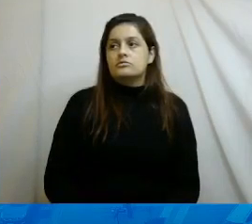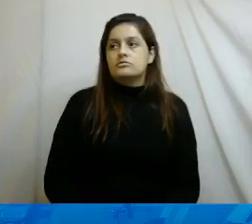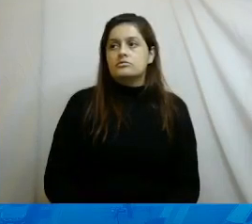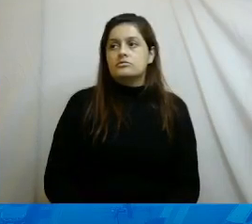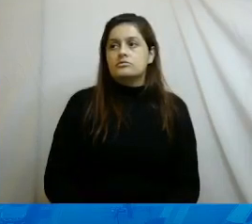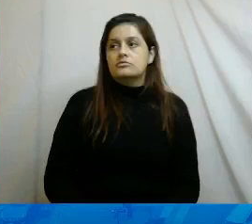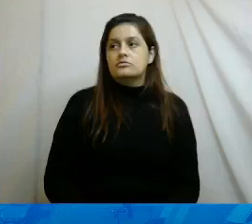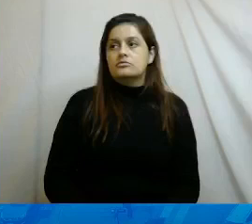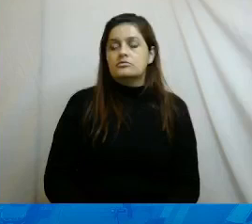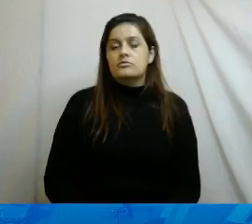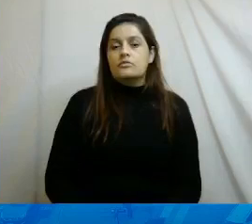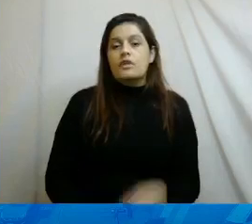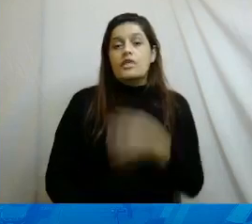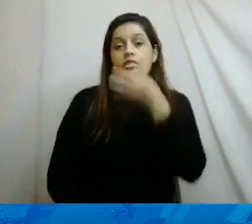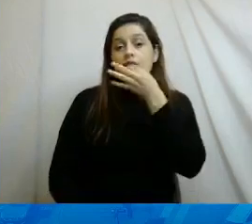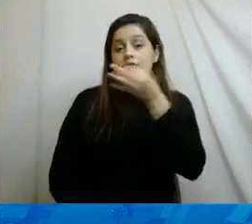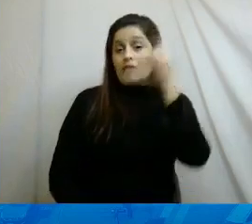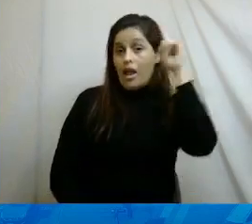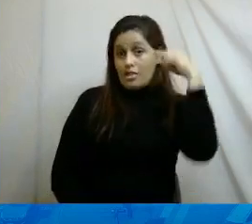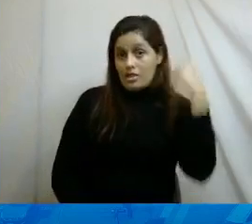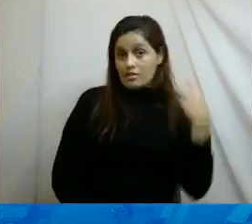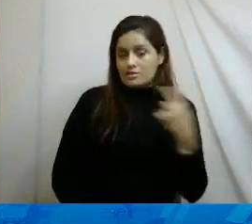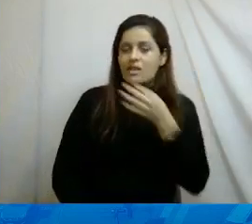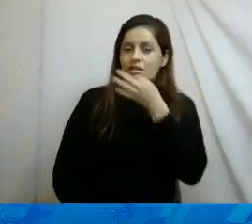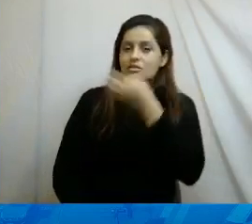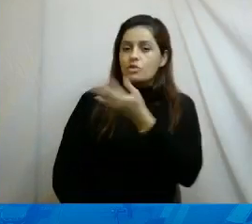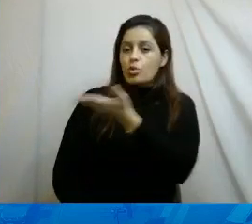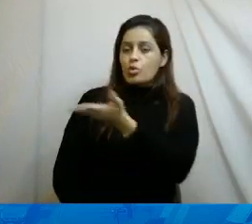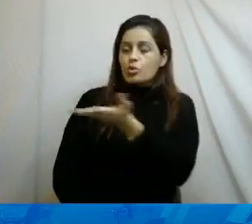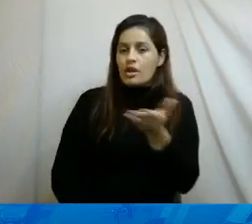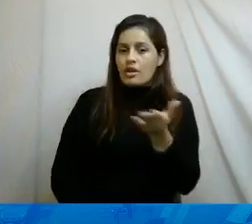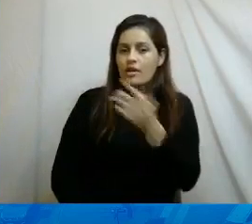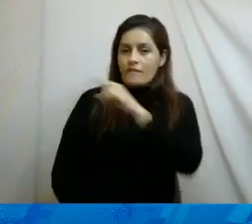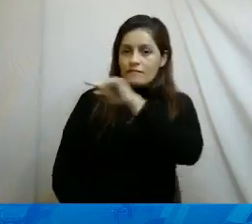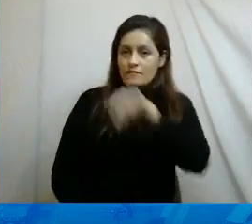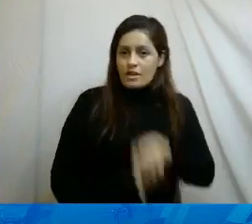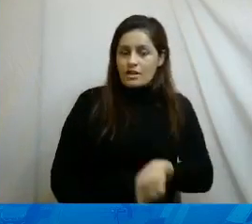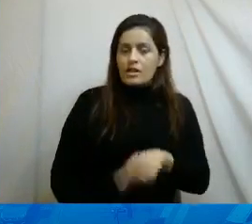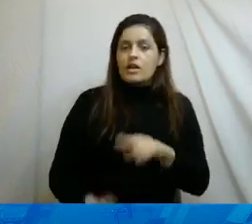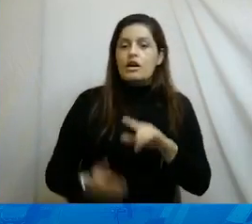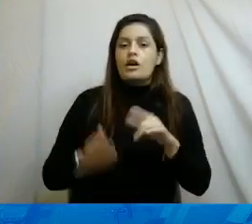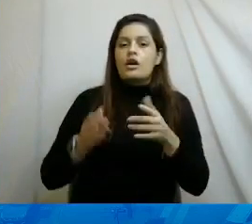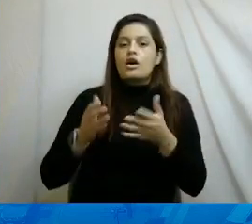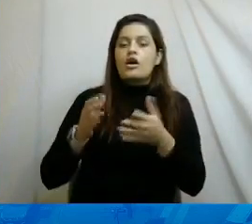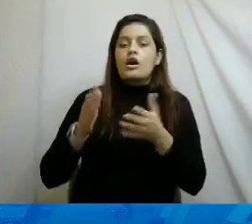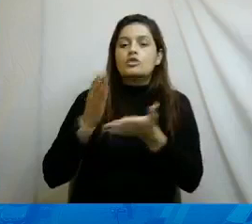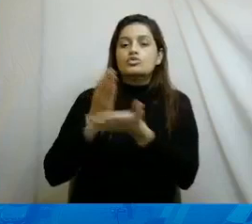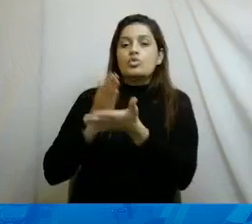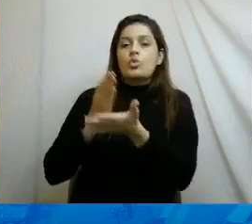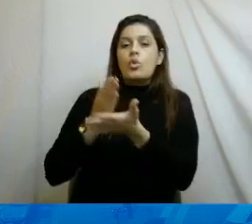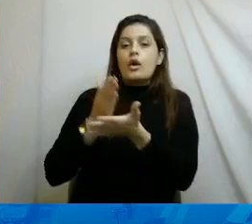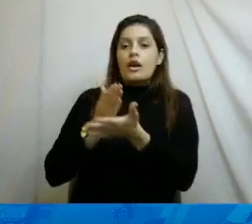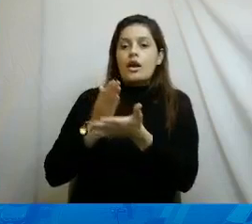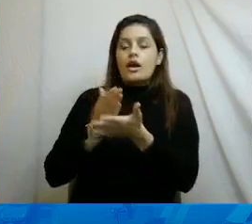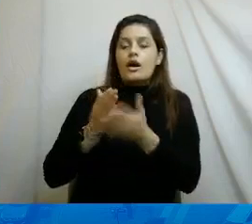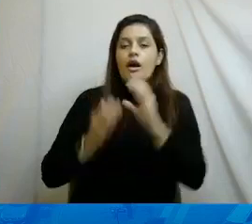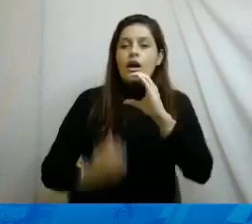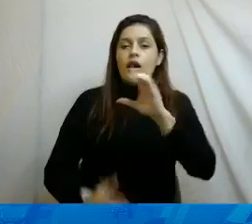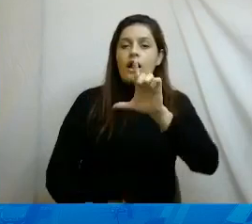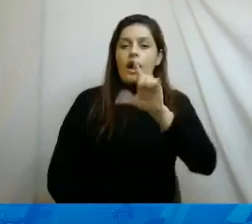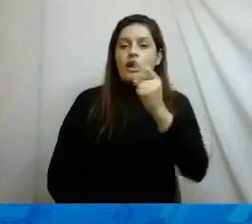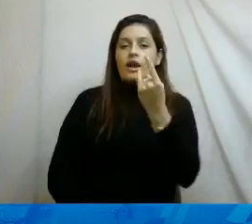Entendía también que esta intervención es a título de comunidad educativa, Escuela Claudio Arrau,